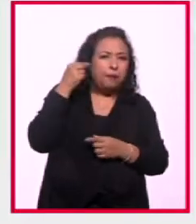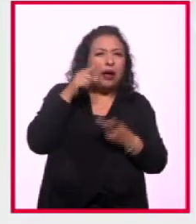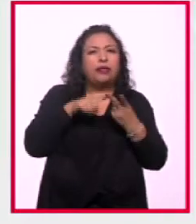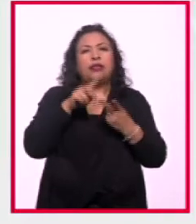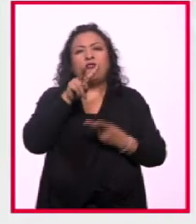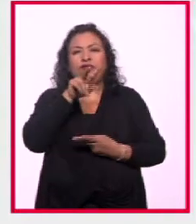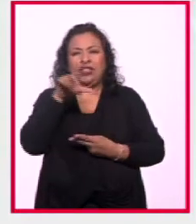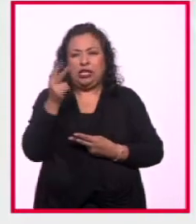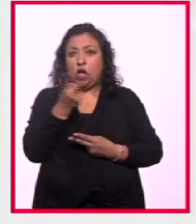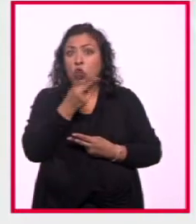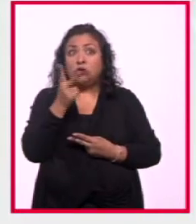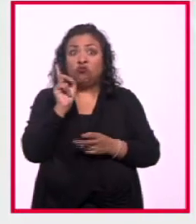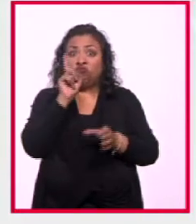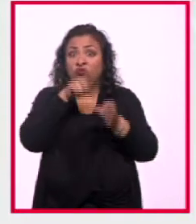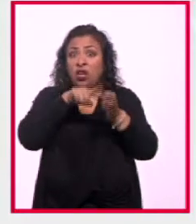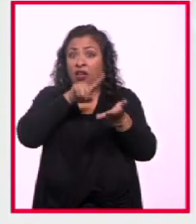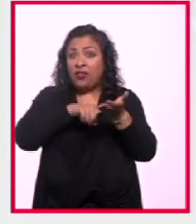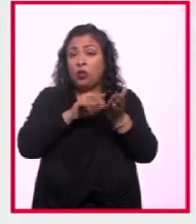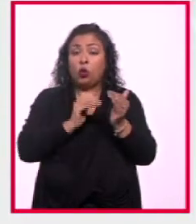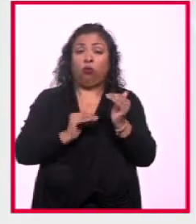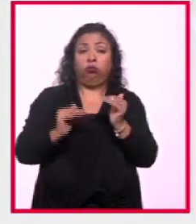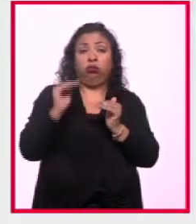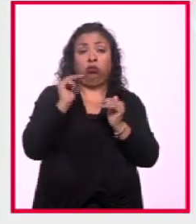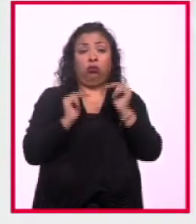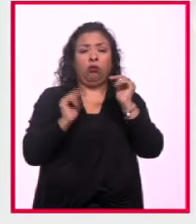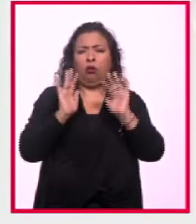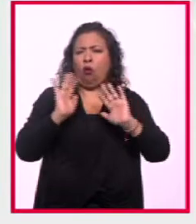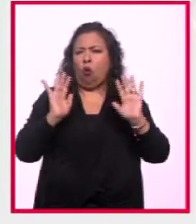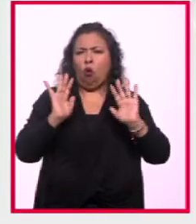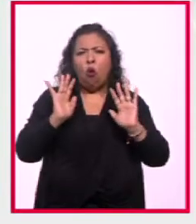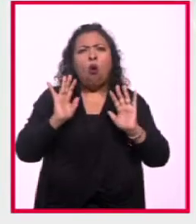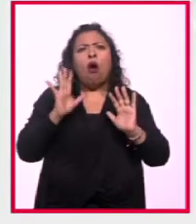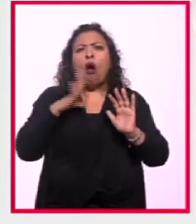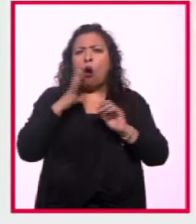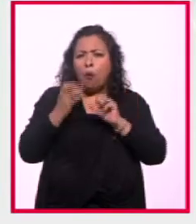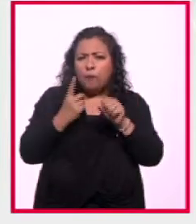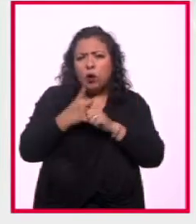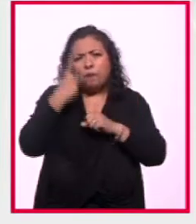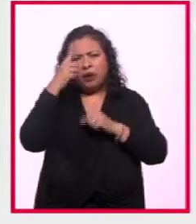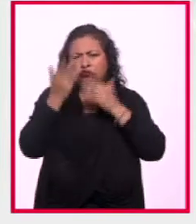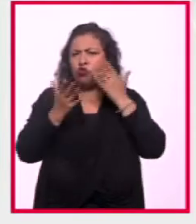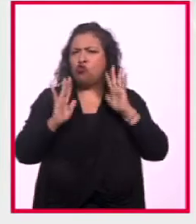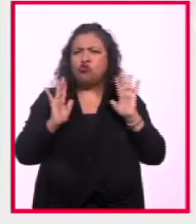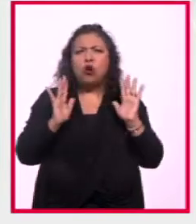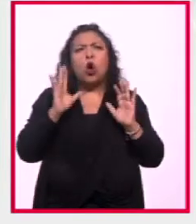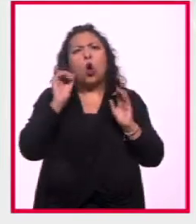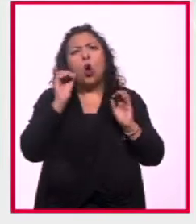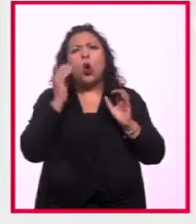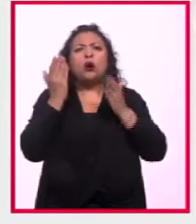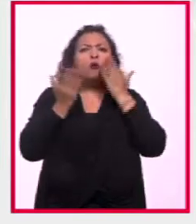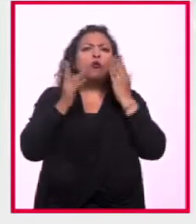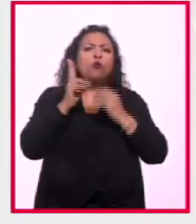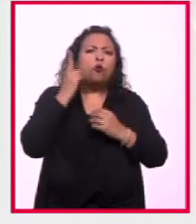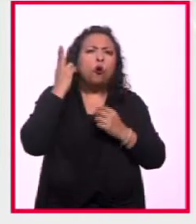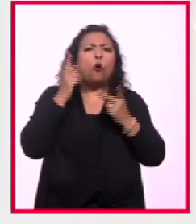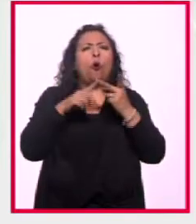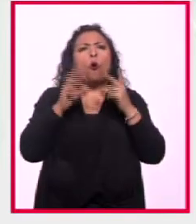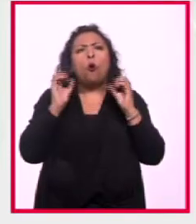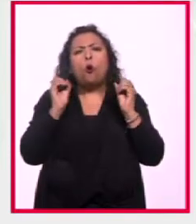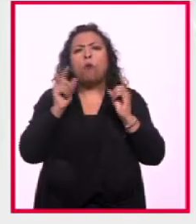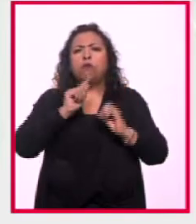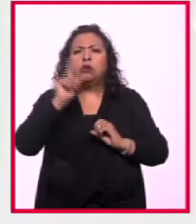como francisco villa no eran miembros de las élites no habían tenido oportunidad de estudiar de hacer carrera de tener una